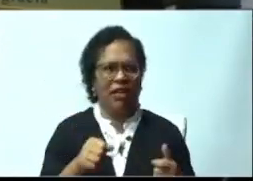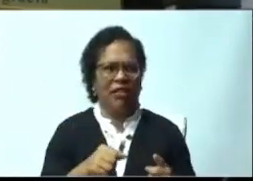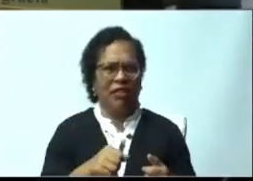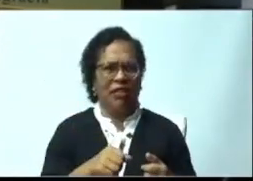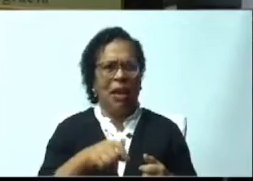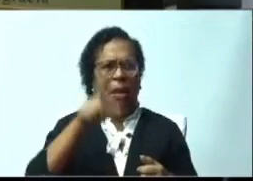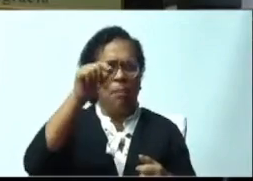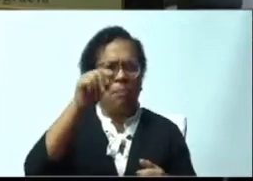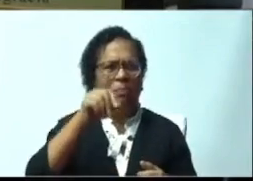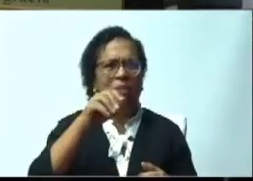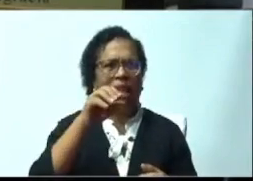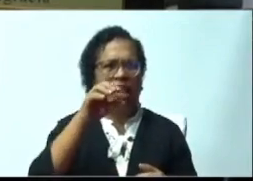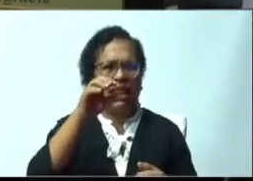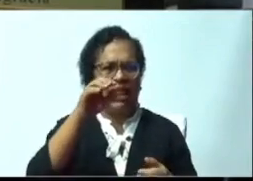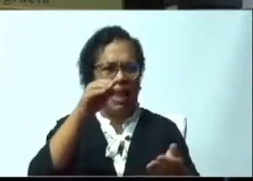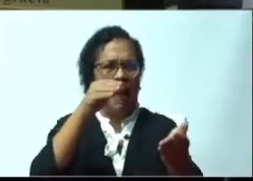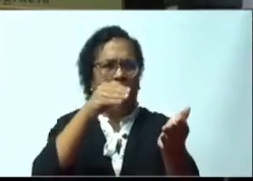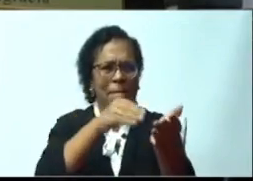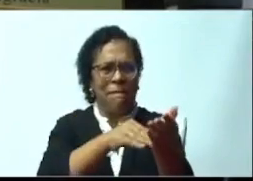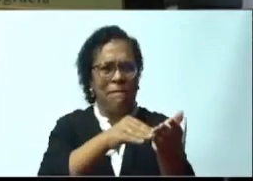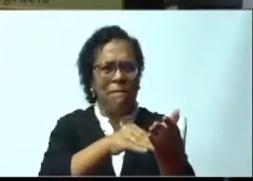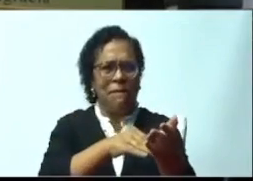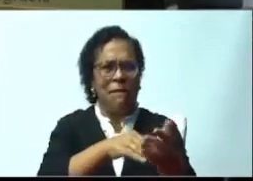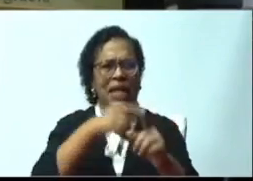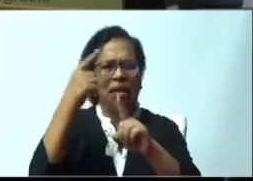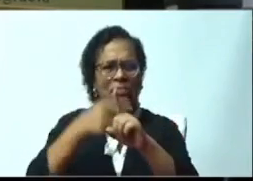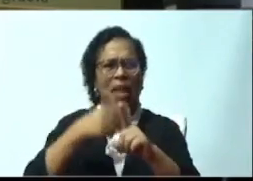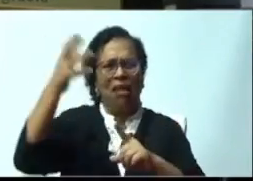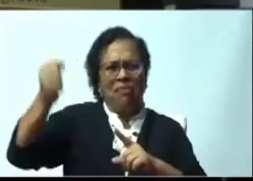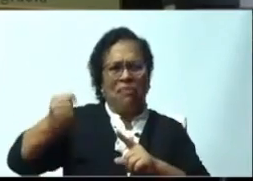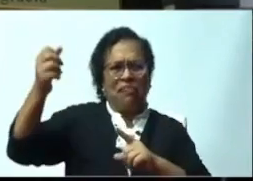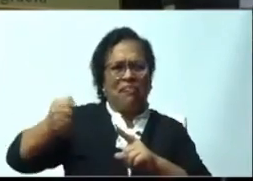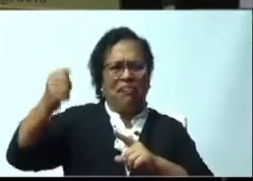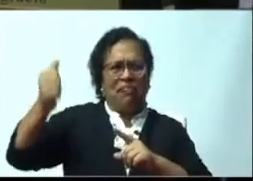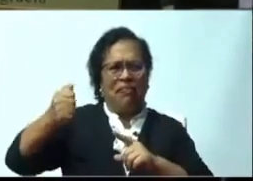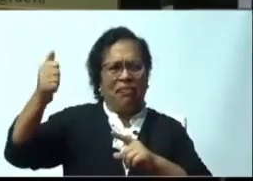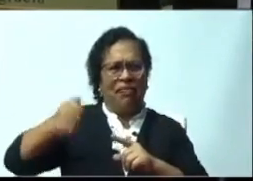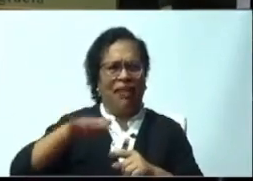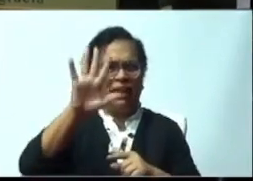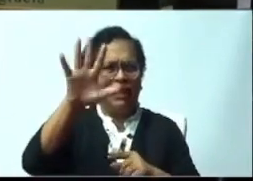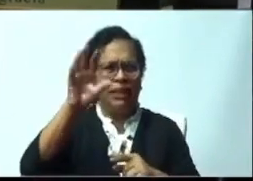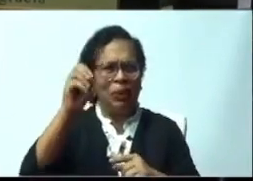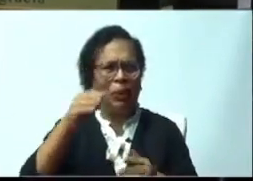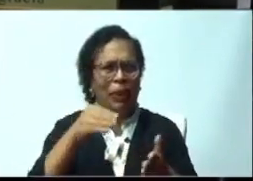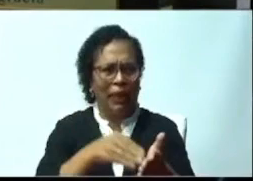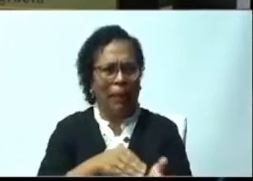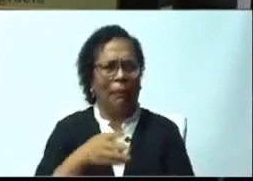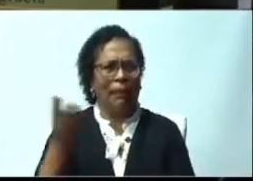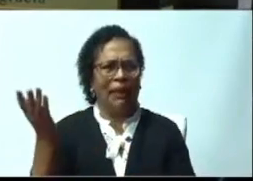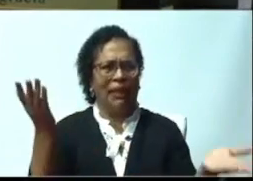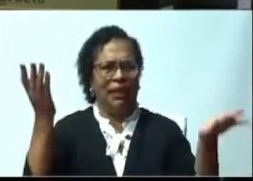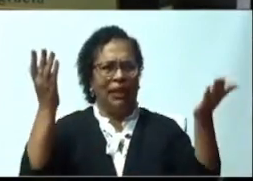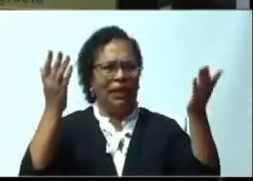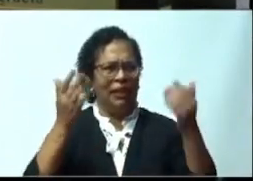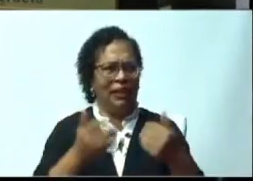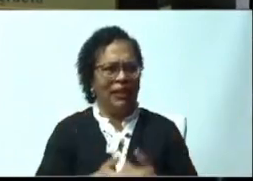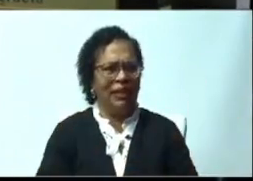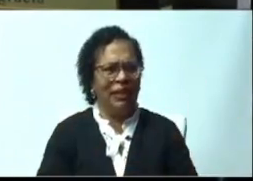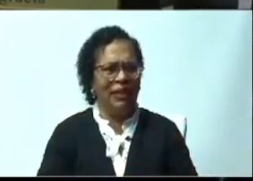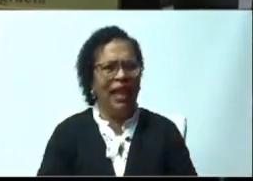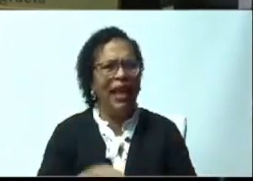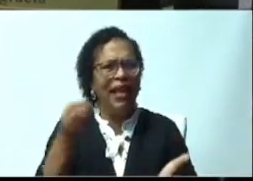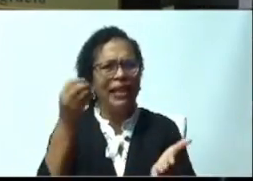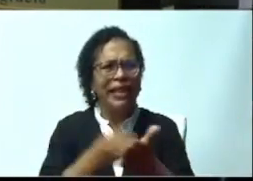representan 1.400 y pico de millones de pesos, y nombramientos. Para eso es que alcanza los chelitos